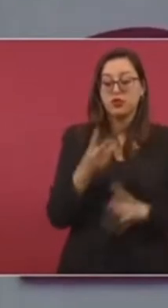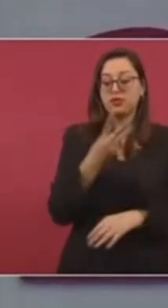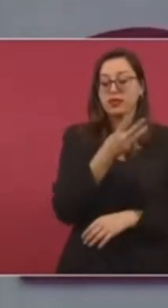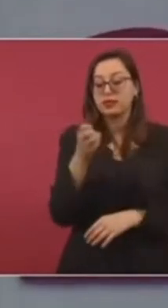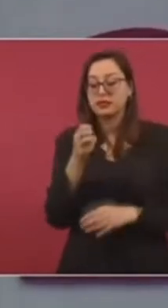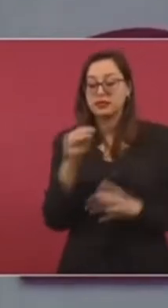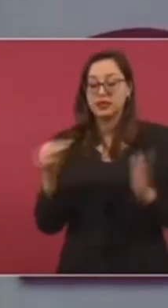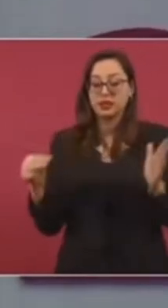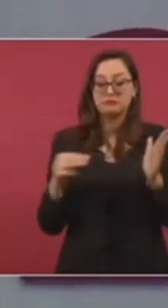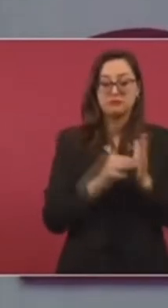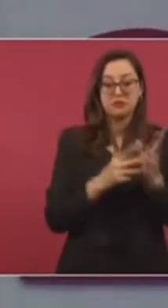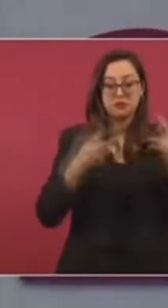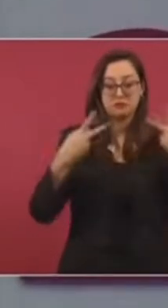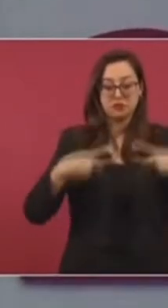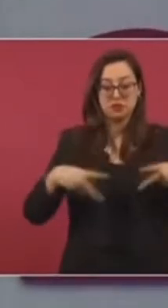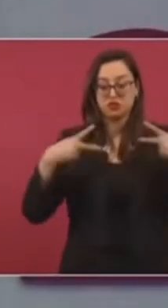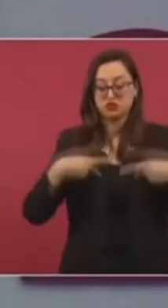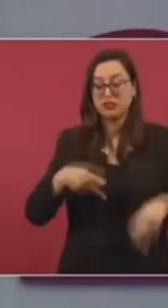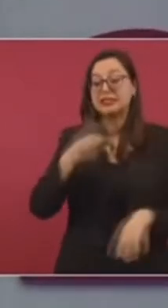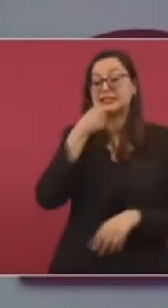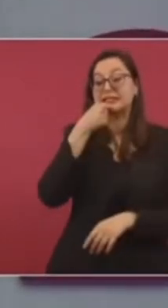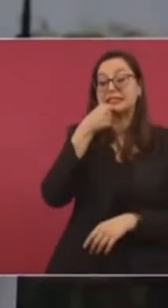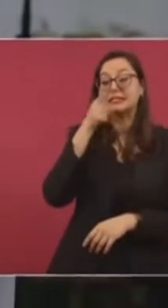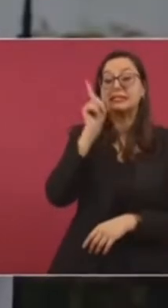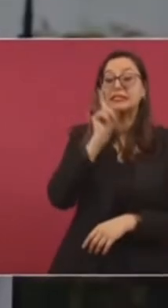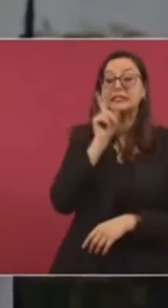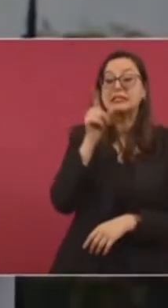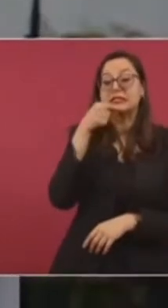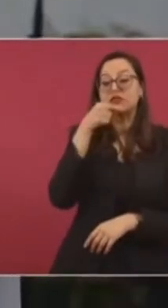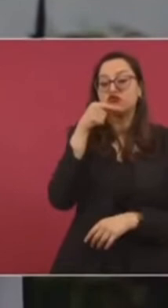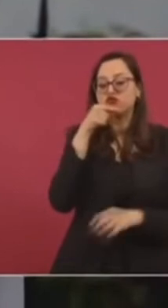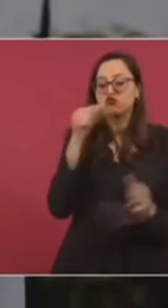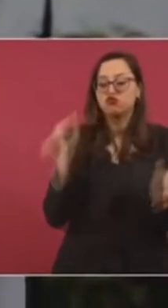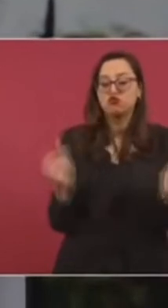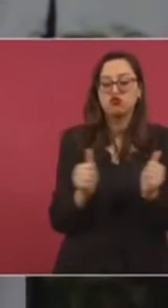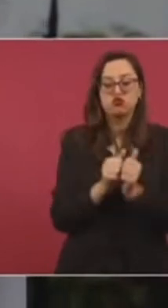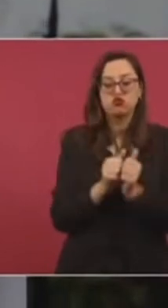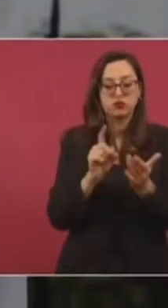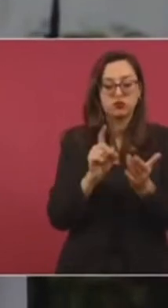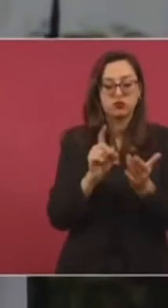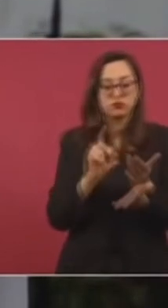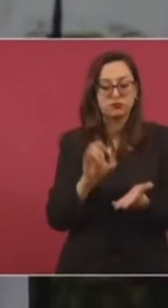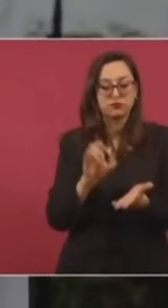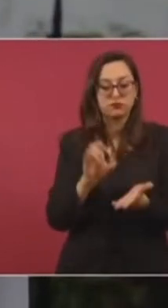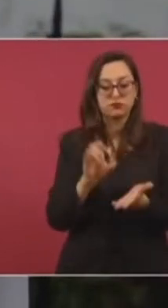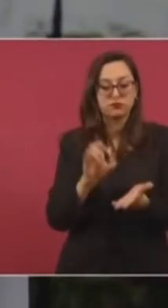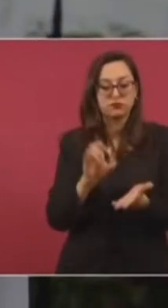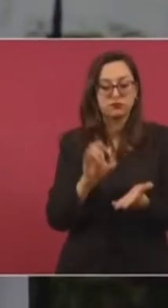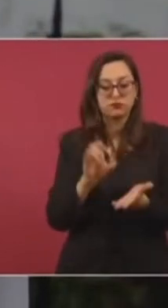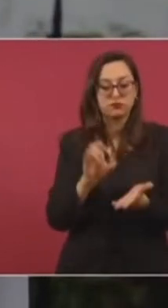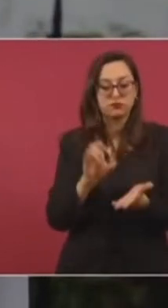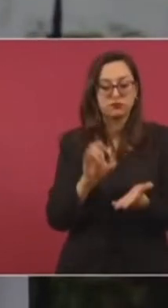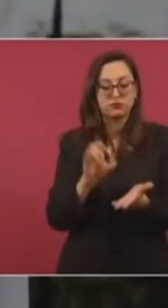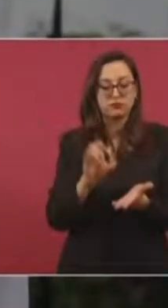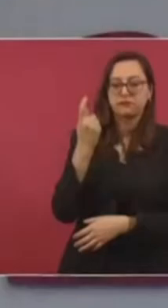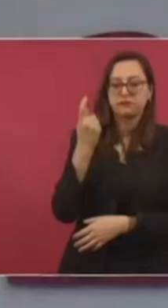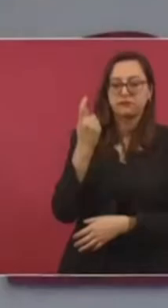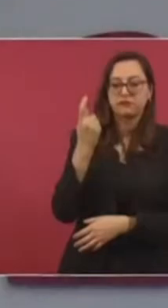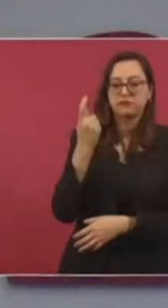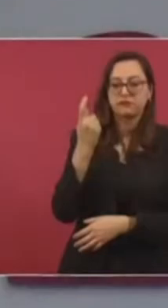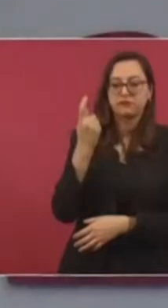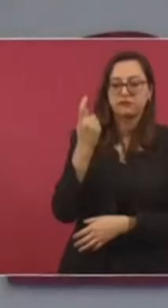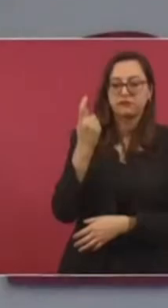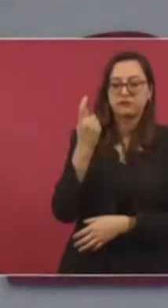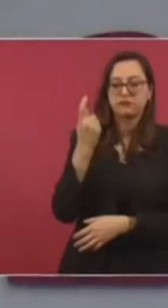posible impacto en la población civil, los daños colaterales o más probablemente por su excesiva contundencia. Aunque bueno, esto lo dejo